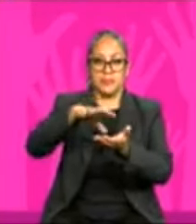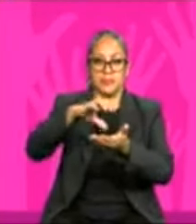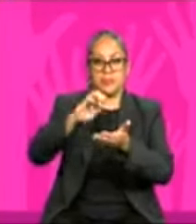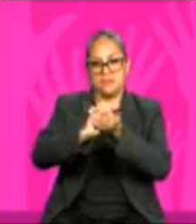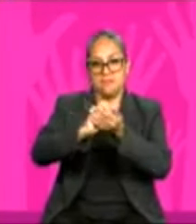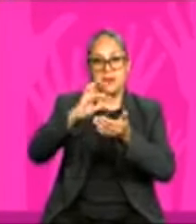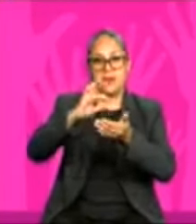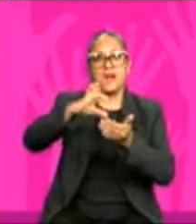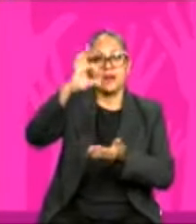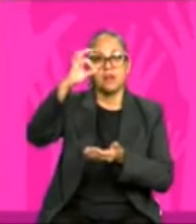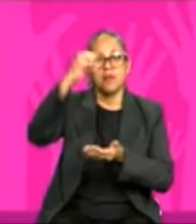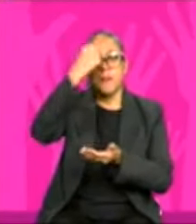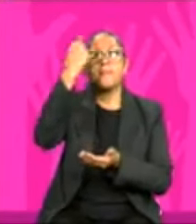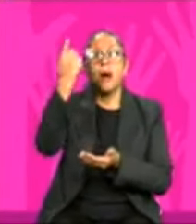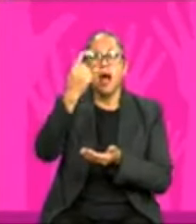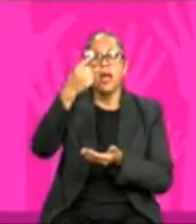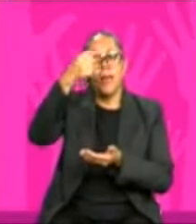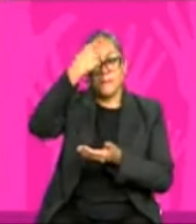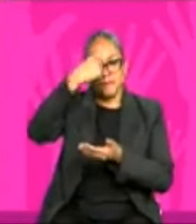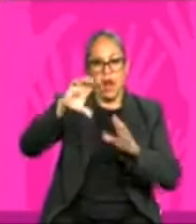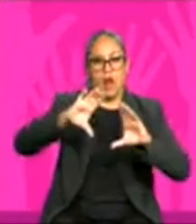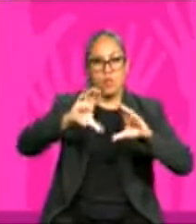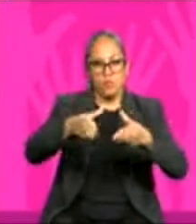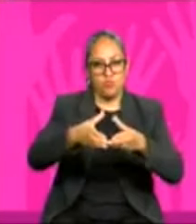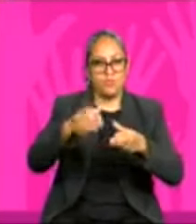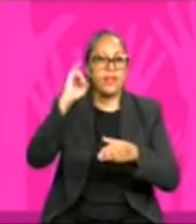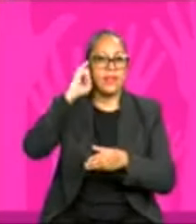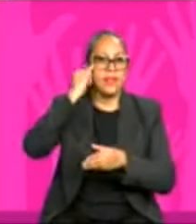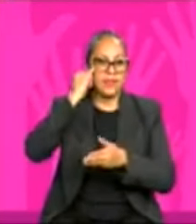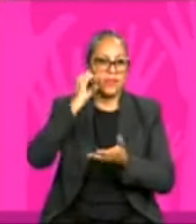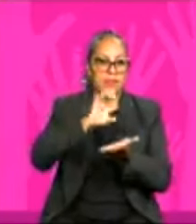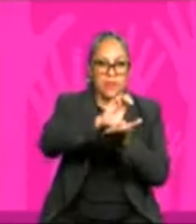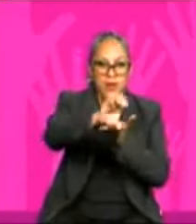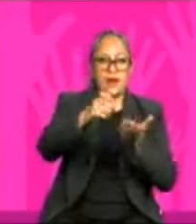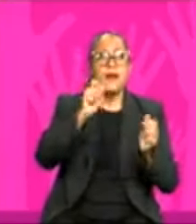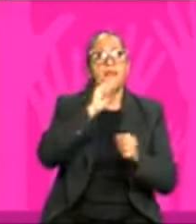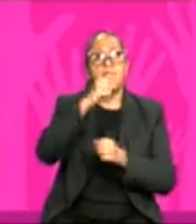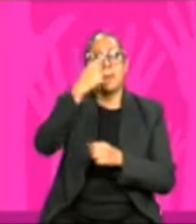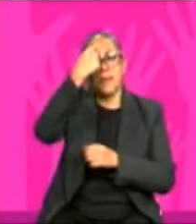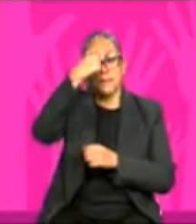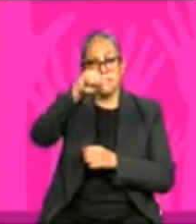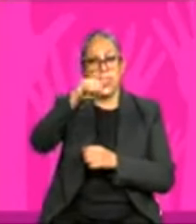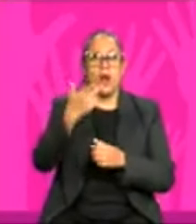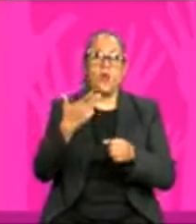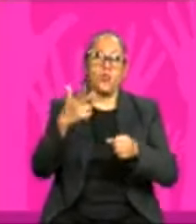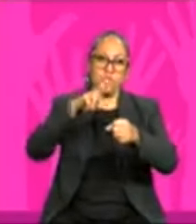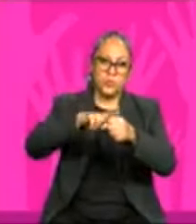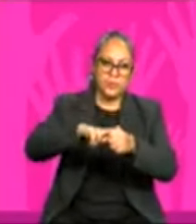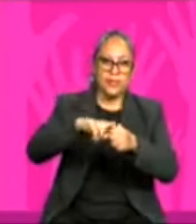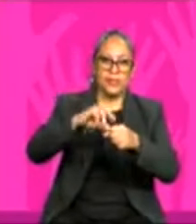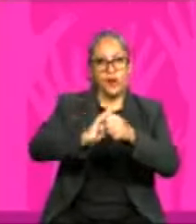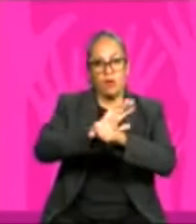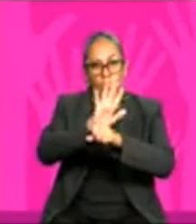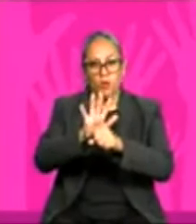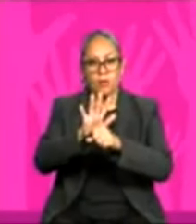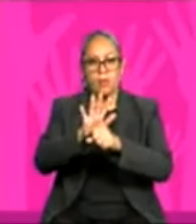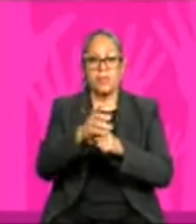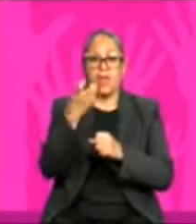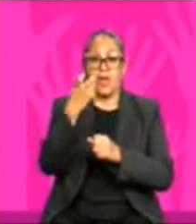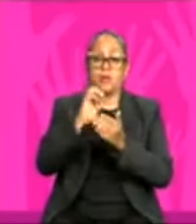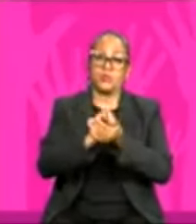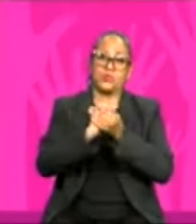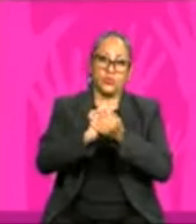rifa se fue para comunidades indígenas, se fue para hospitales de COVID y fue uno de los sorteos